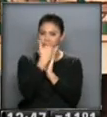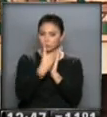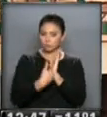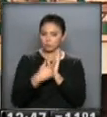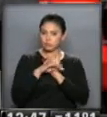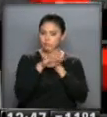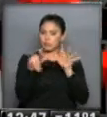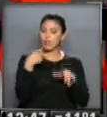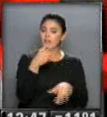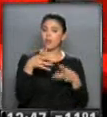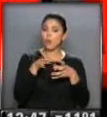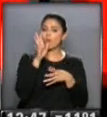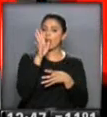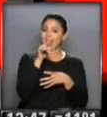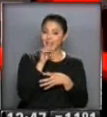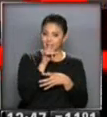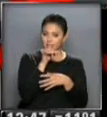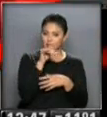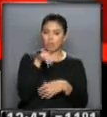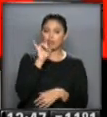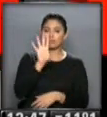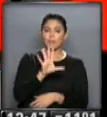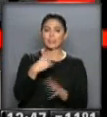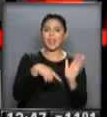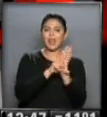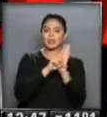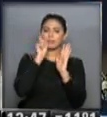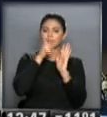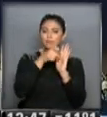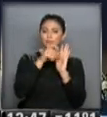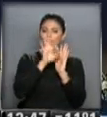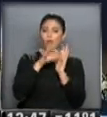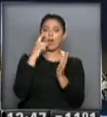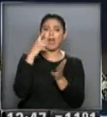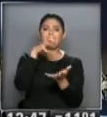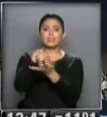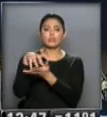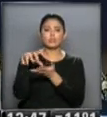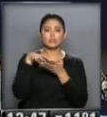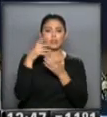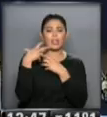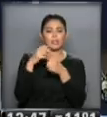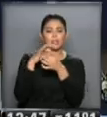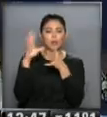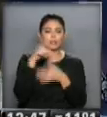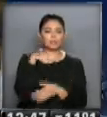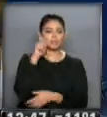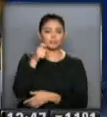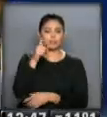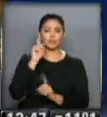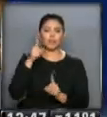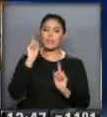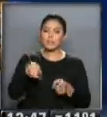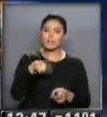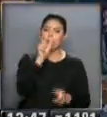Clarín ha decidido llevarse por delante ya no solo a las leyes y a las instituciones de la Democracia sino también a sus